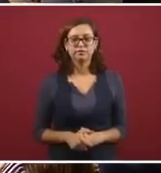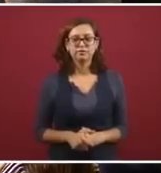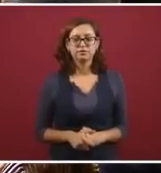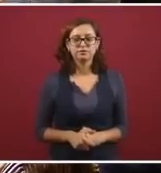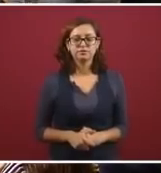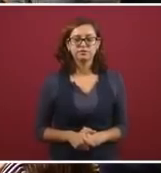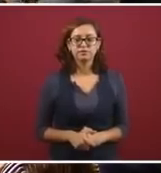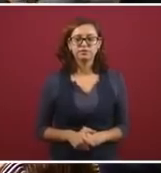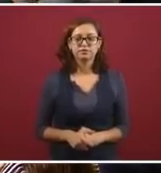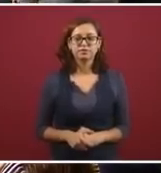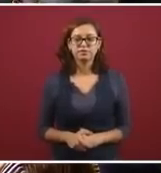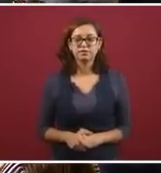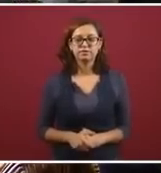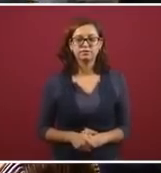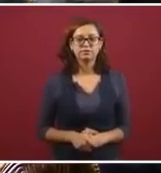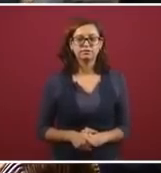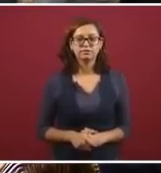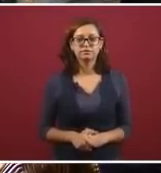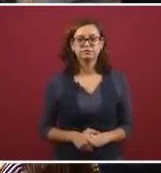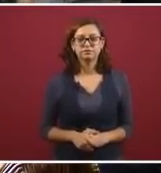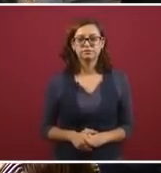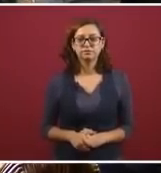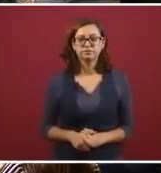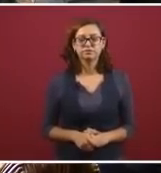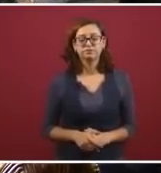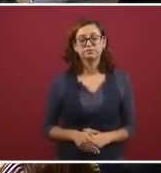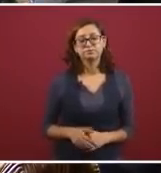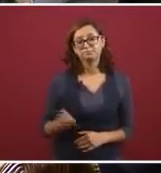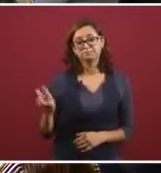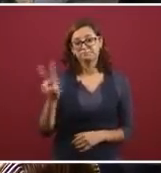Pues terminamos la semana.